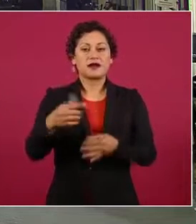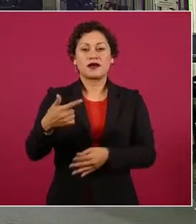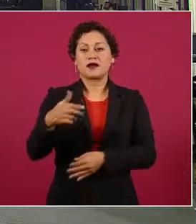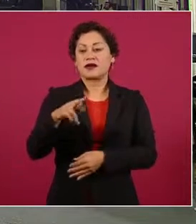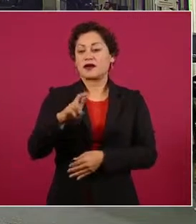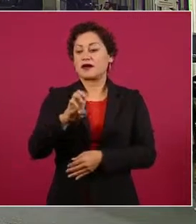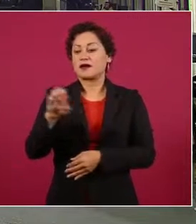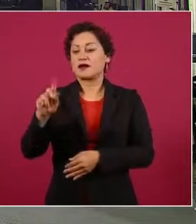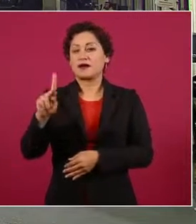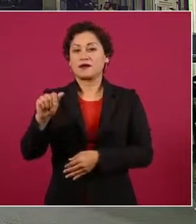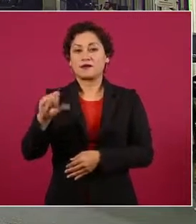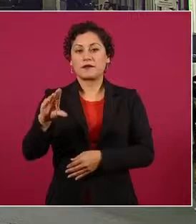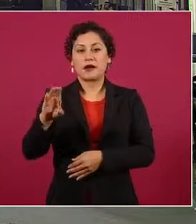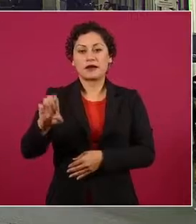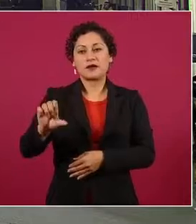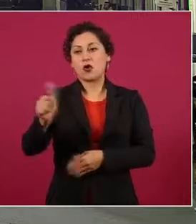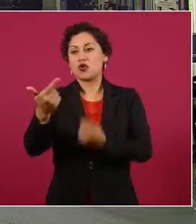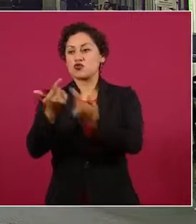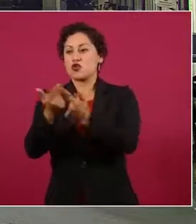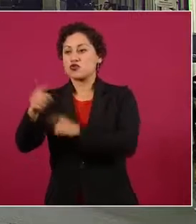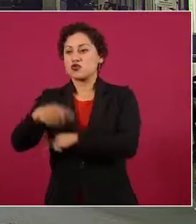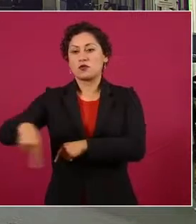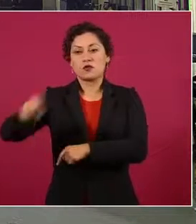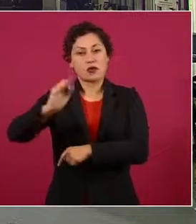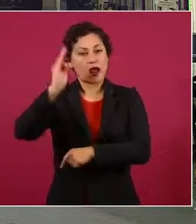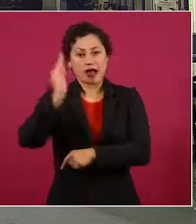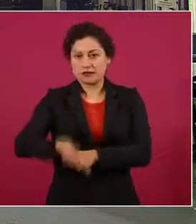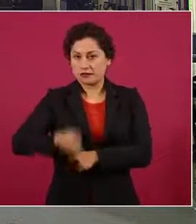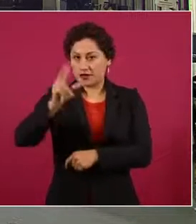grupos opositores al Tren Maya. Negaron